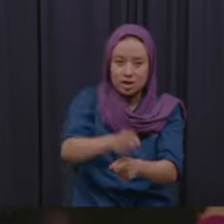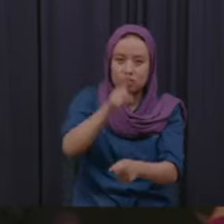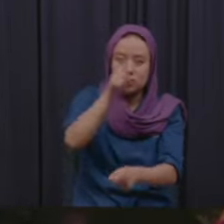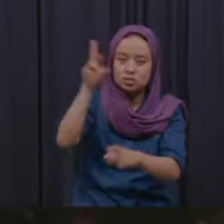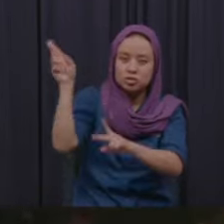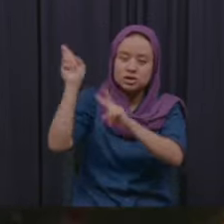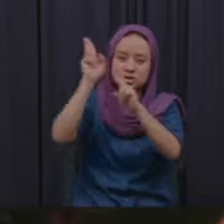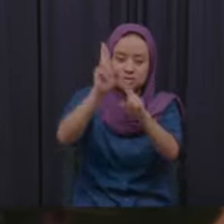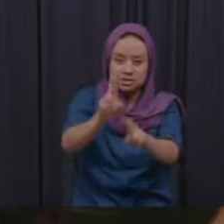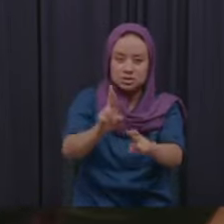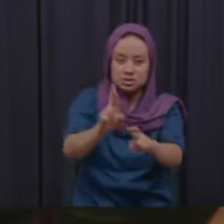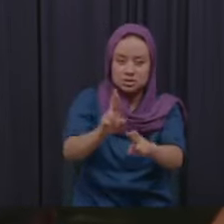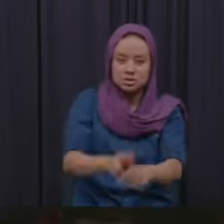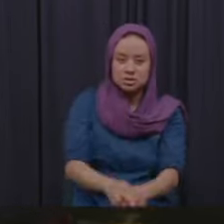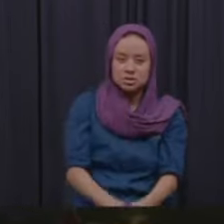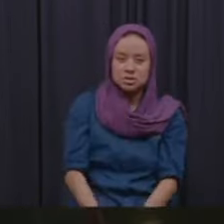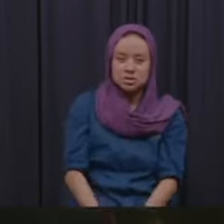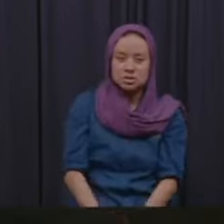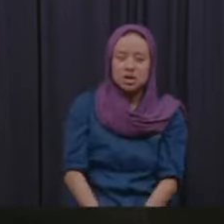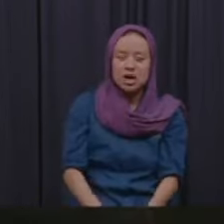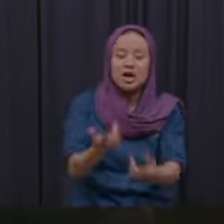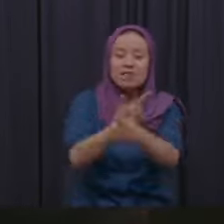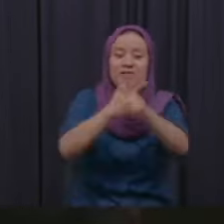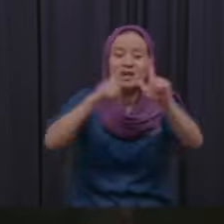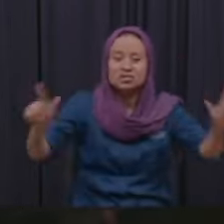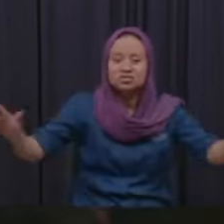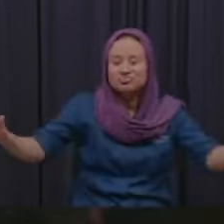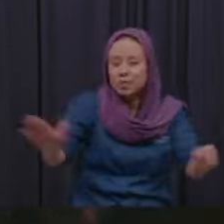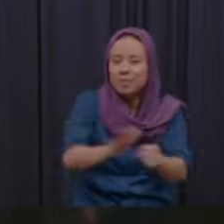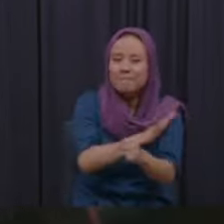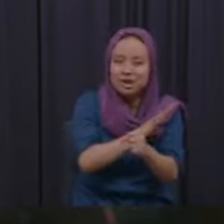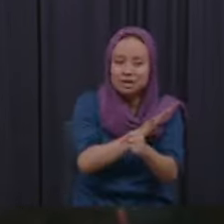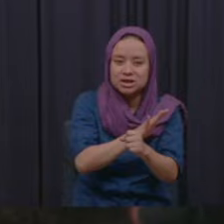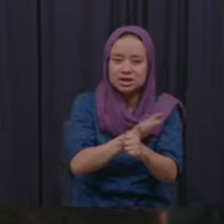recibiendo. Es liberación total.